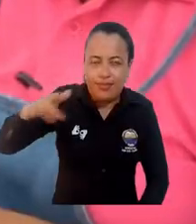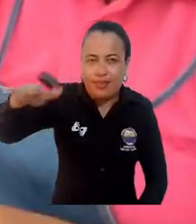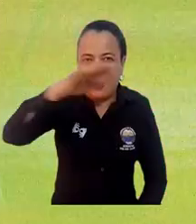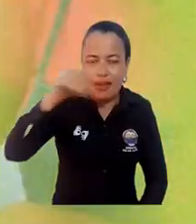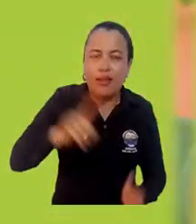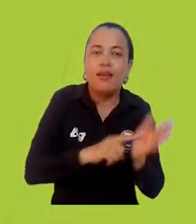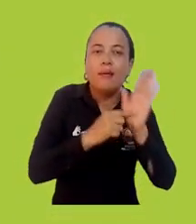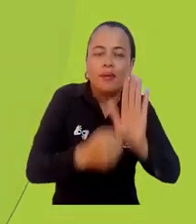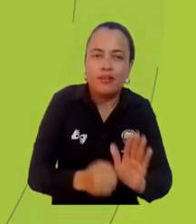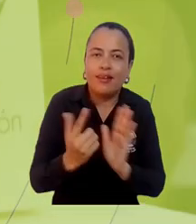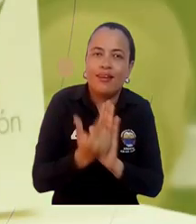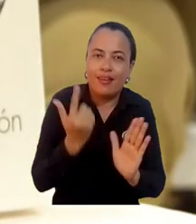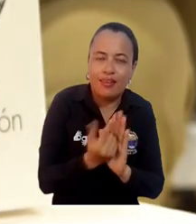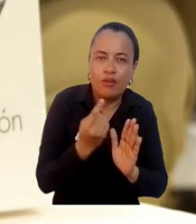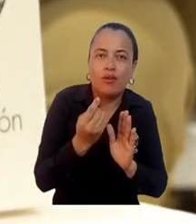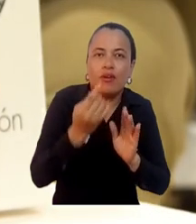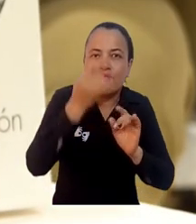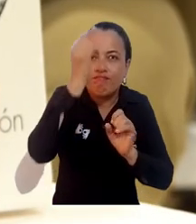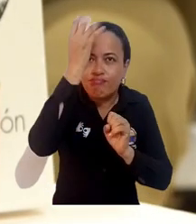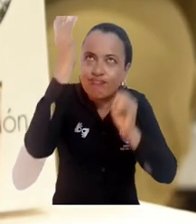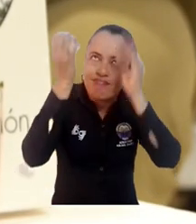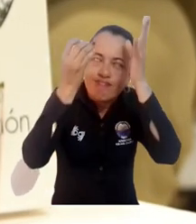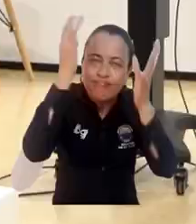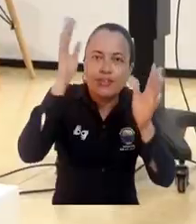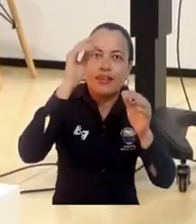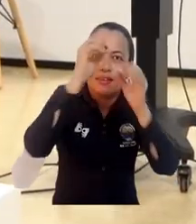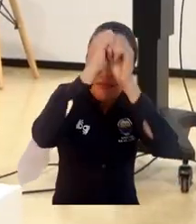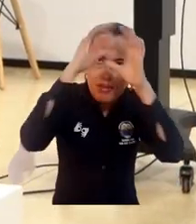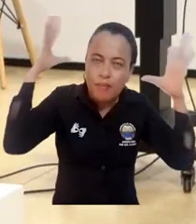flora de la Sierra Nevada y la presentación de los